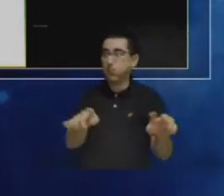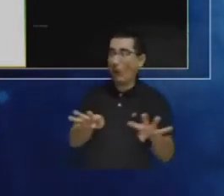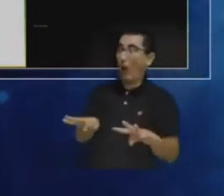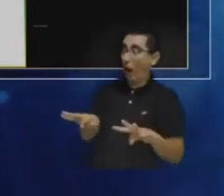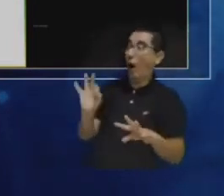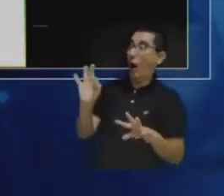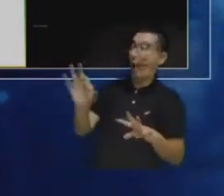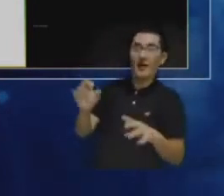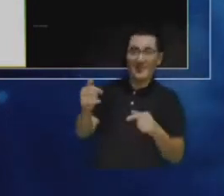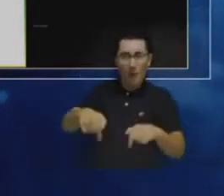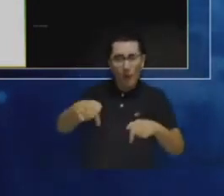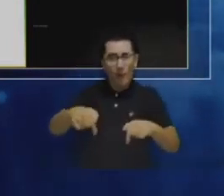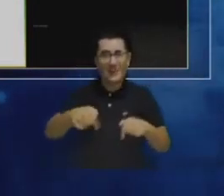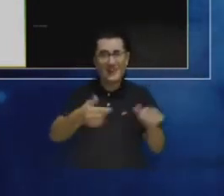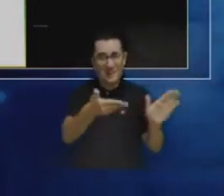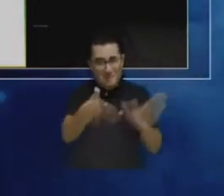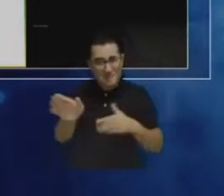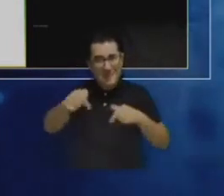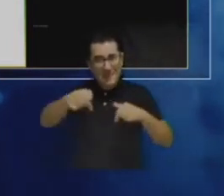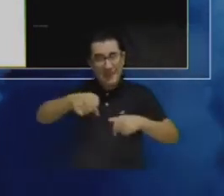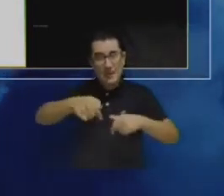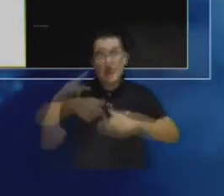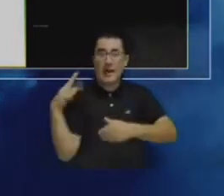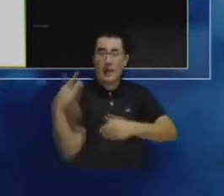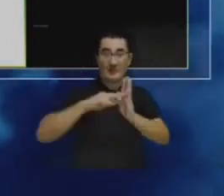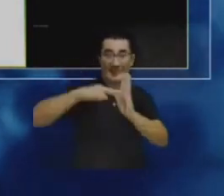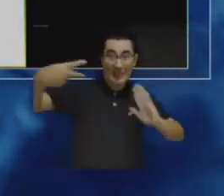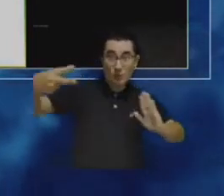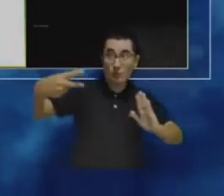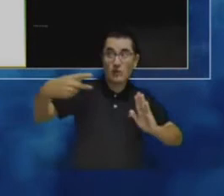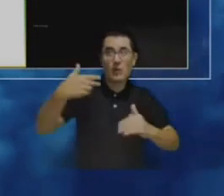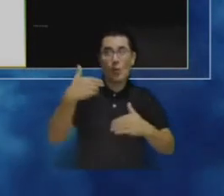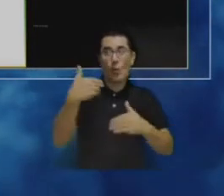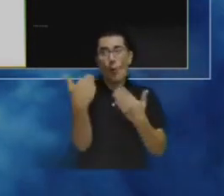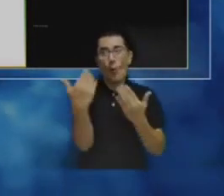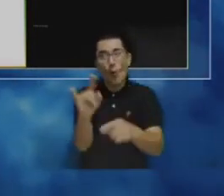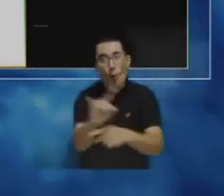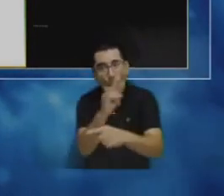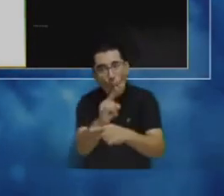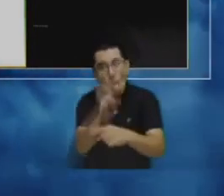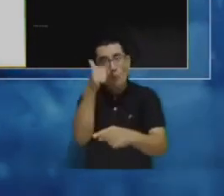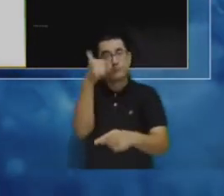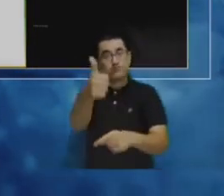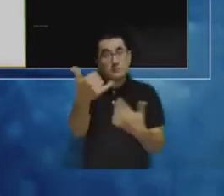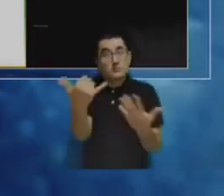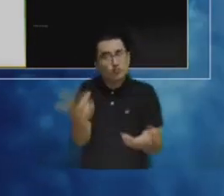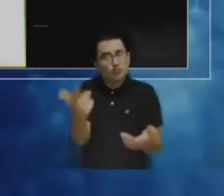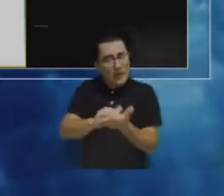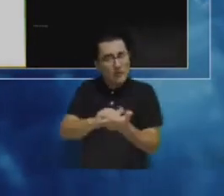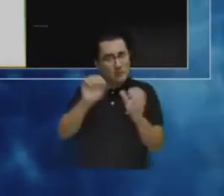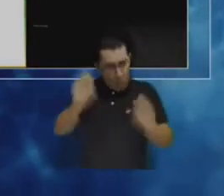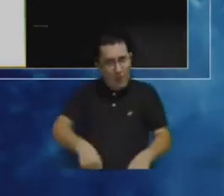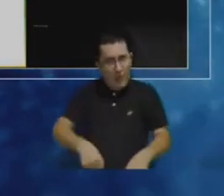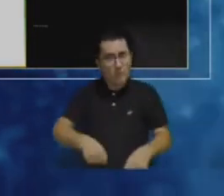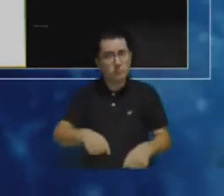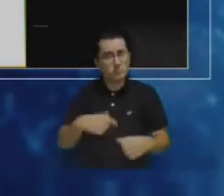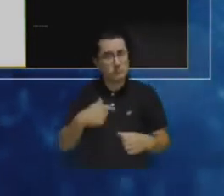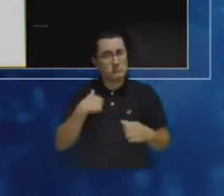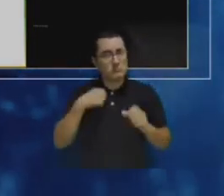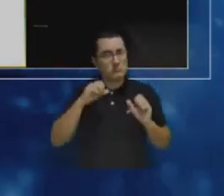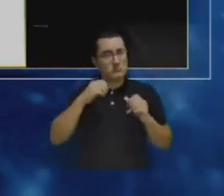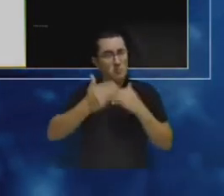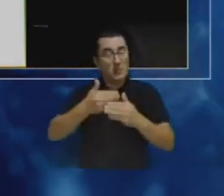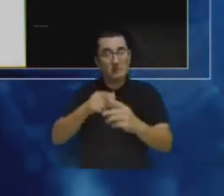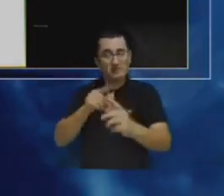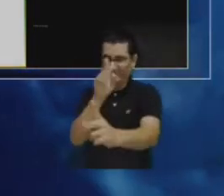mostrado precisamente cómo esa evolución de las tecnologías y el uso, y yo creo que digamos, si queremos lograr ello, tenemos pues que tender hacia allá. Y a mí me